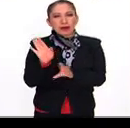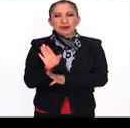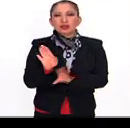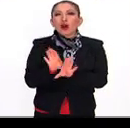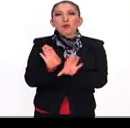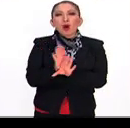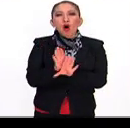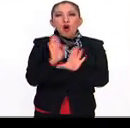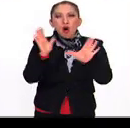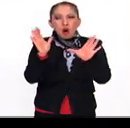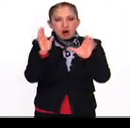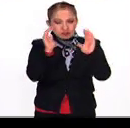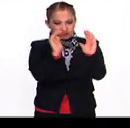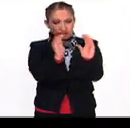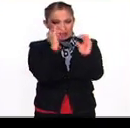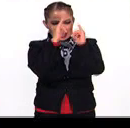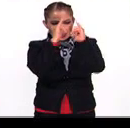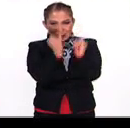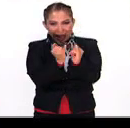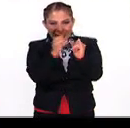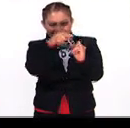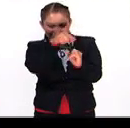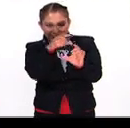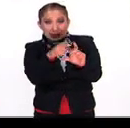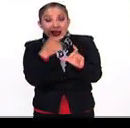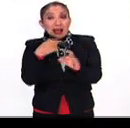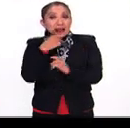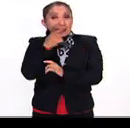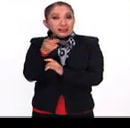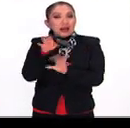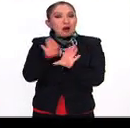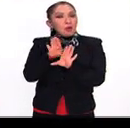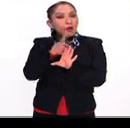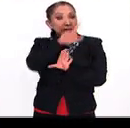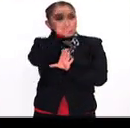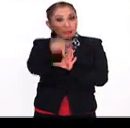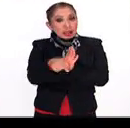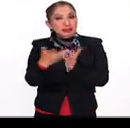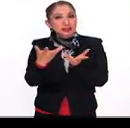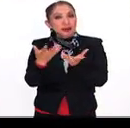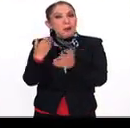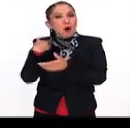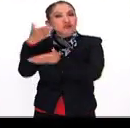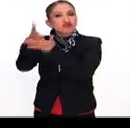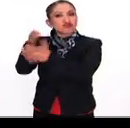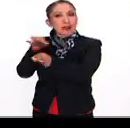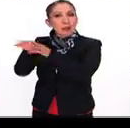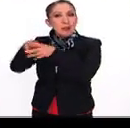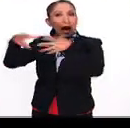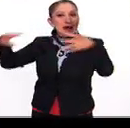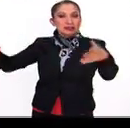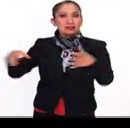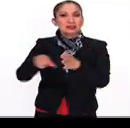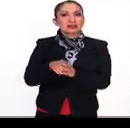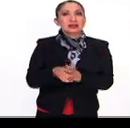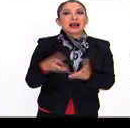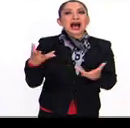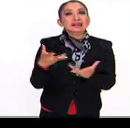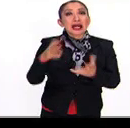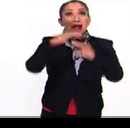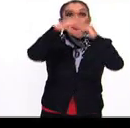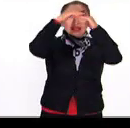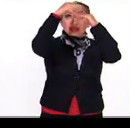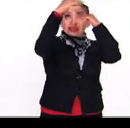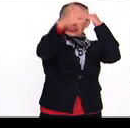manera, cubista con esas imágenes, es que eventualmente lo llevaron a hacer algo que tuvo consecuencias muy grandes, el hacer